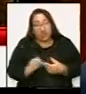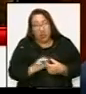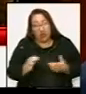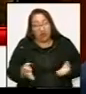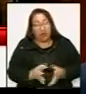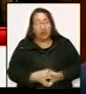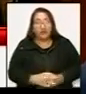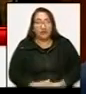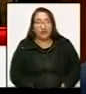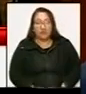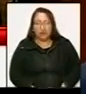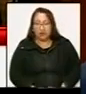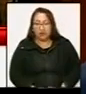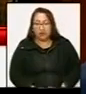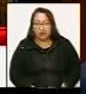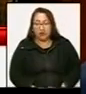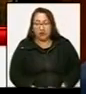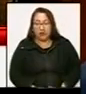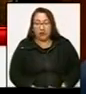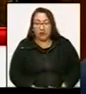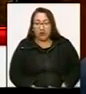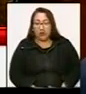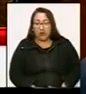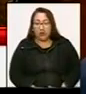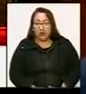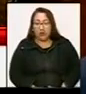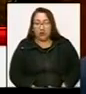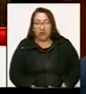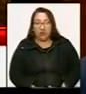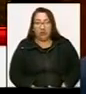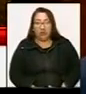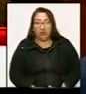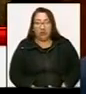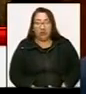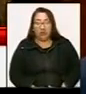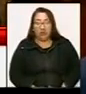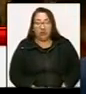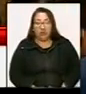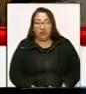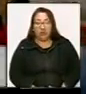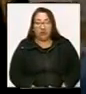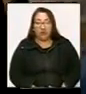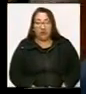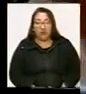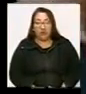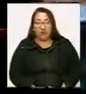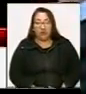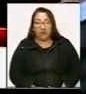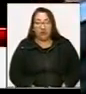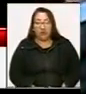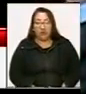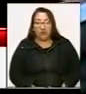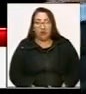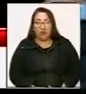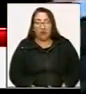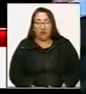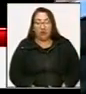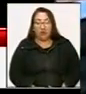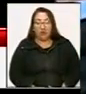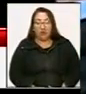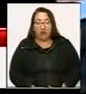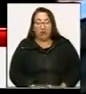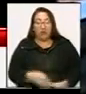hubo un crecimiento o una mejora dentro de este rubro. Gracias, presidente. Tira para el congresista Torres. Gracias,